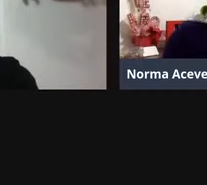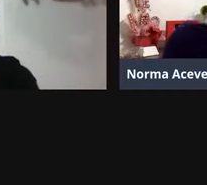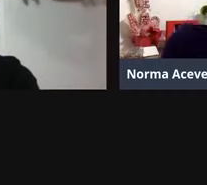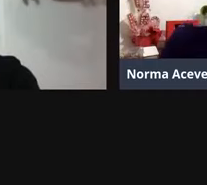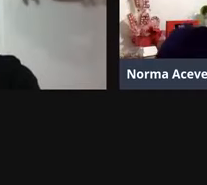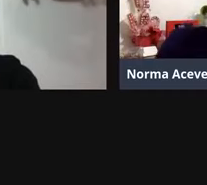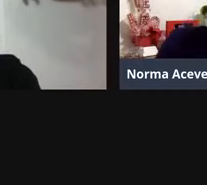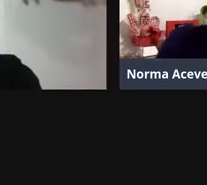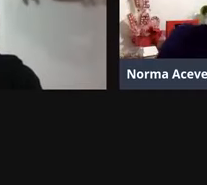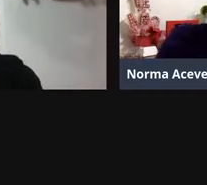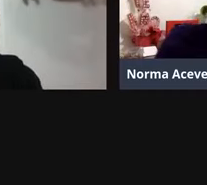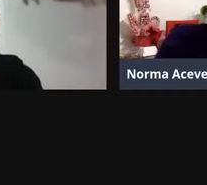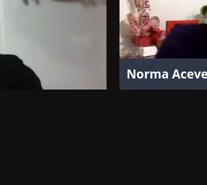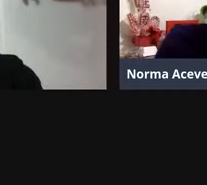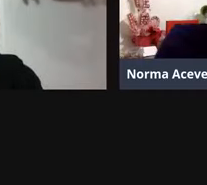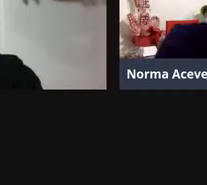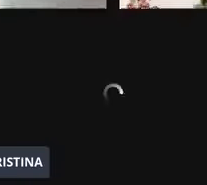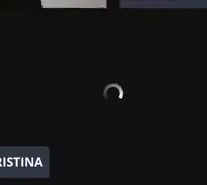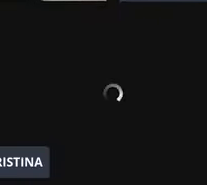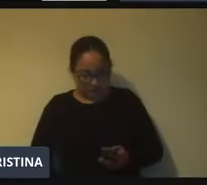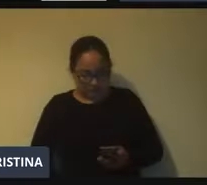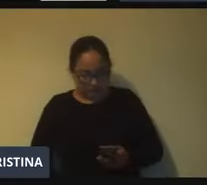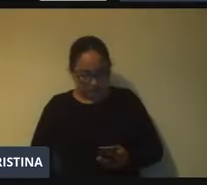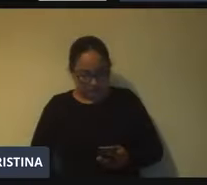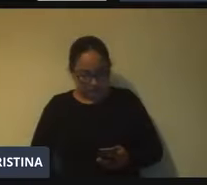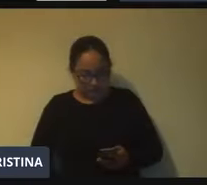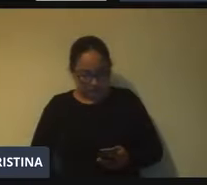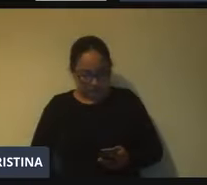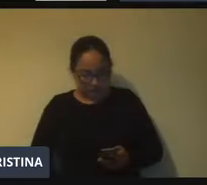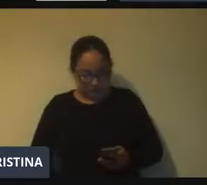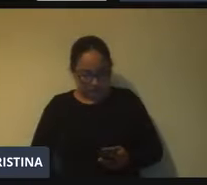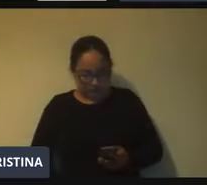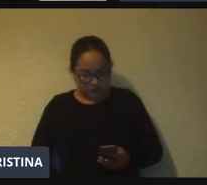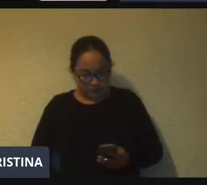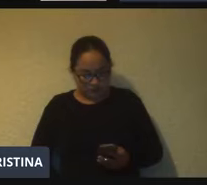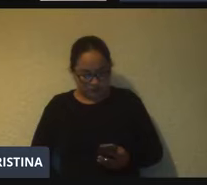rabietas mucho más intensas o con mucho mayor intensidad